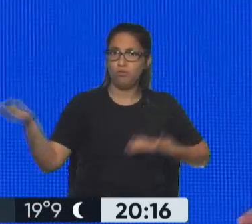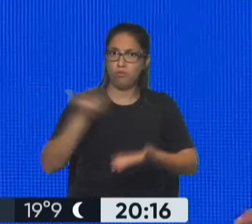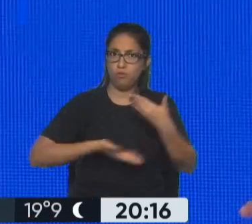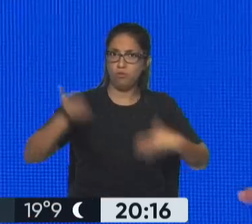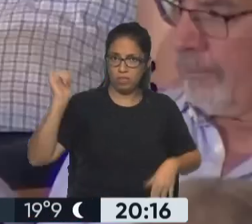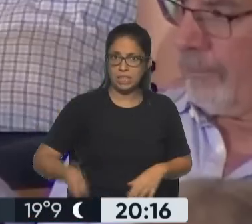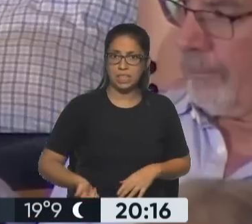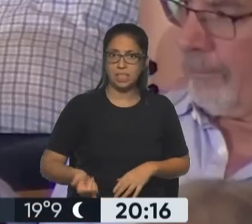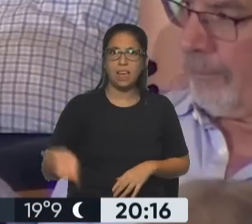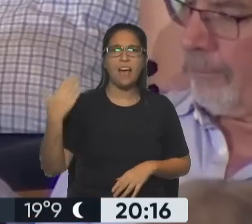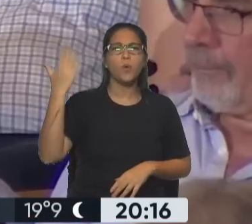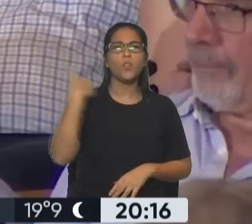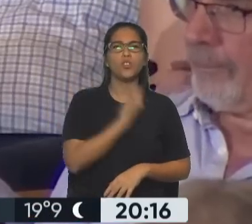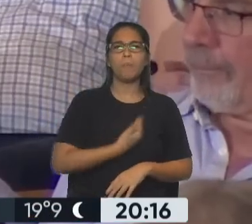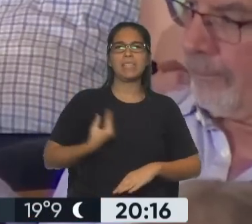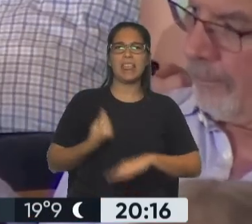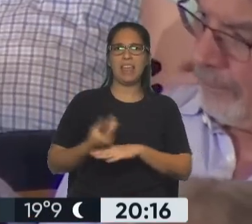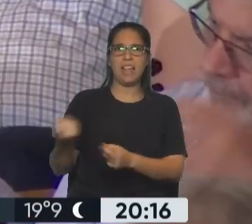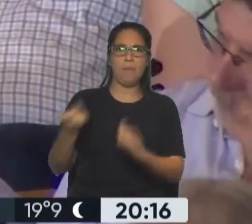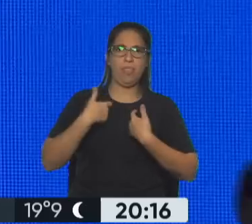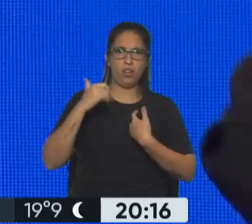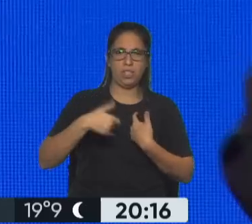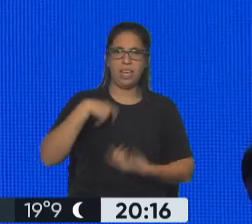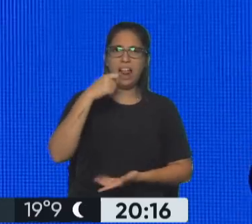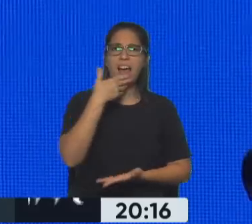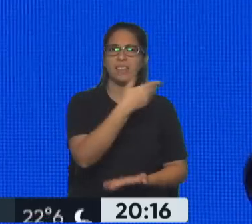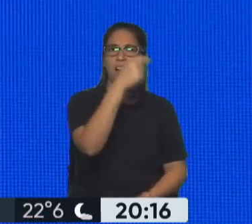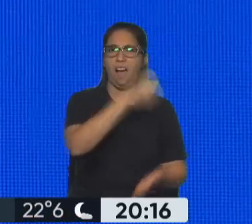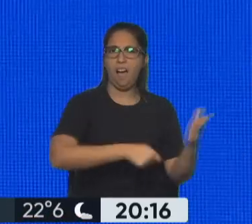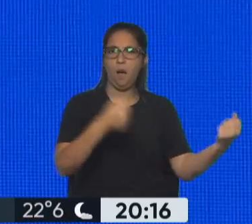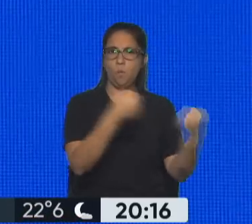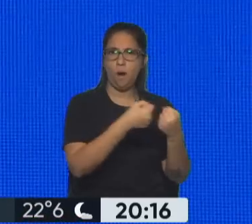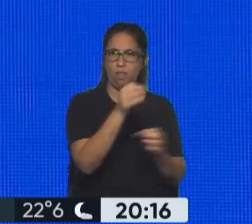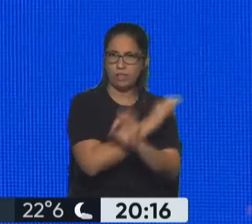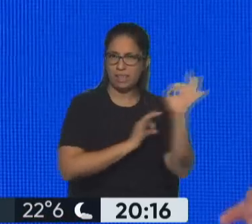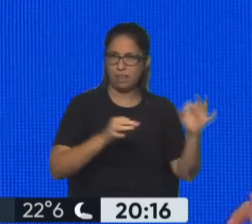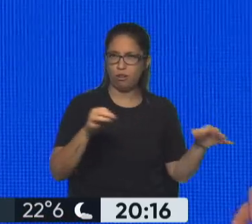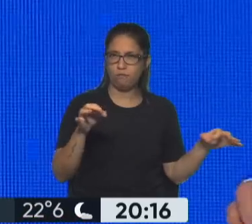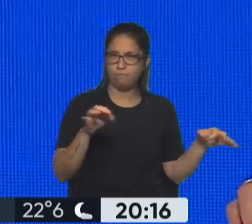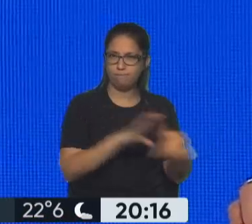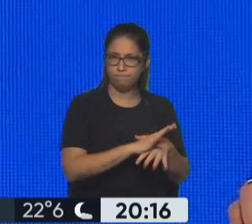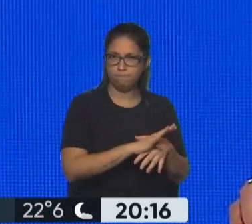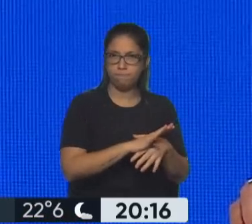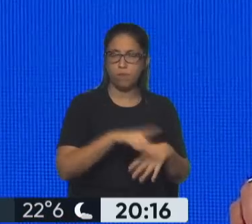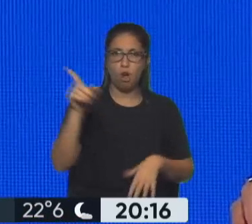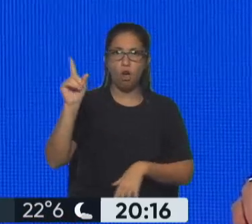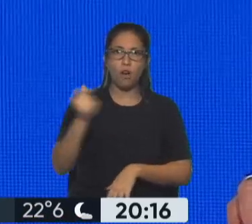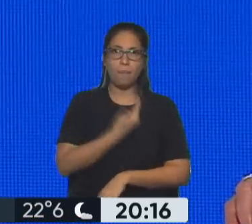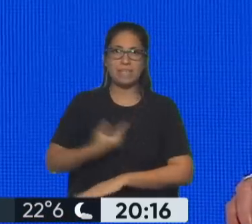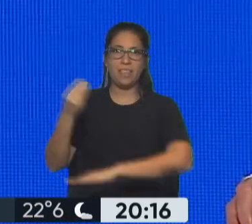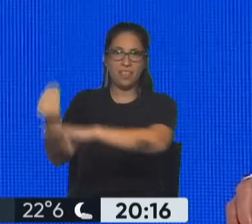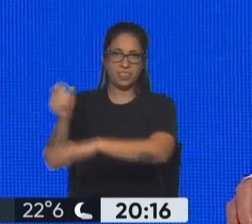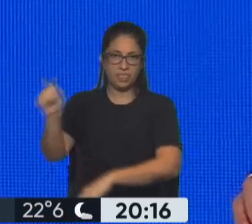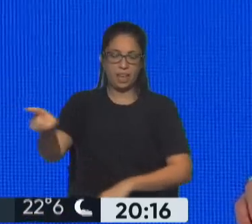concedido cuando yo era presidenta a partir de que firmamos el acuerdo estratégico con Xi Jinping en el